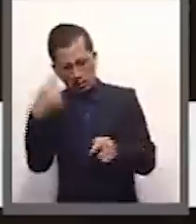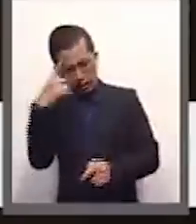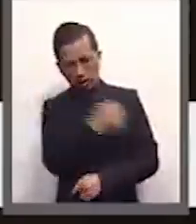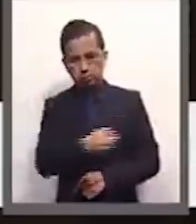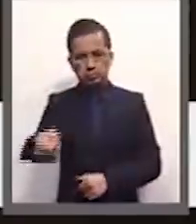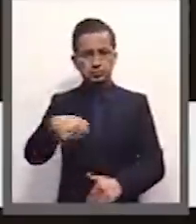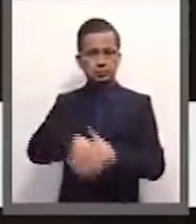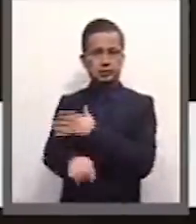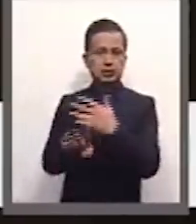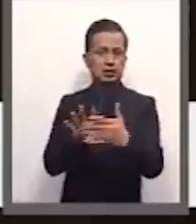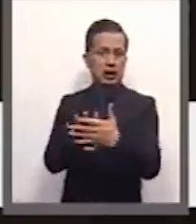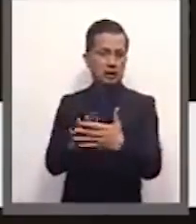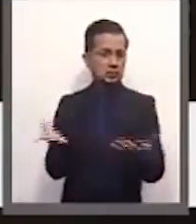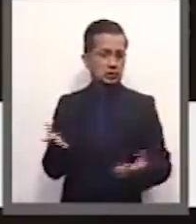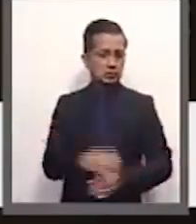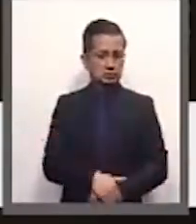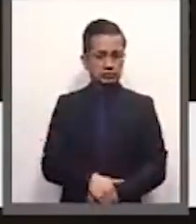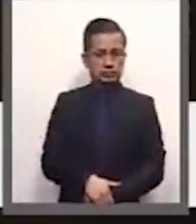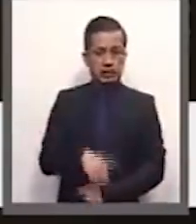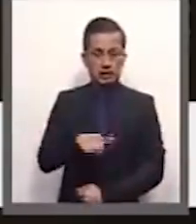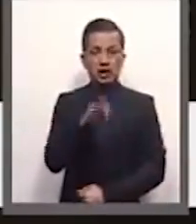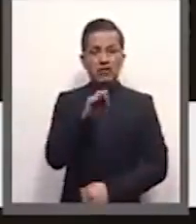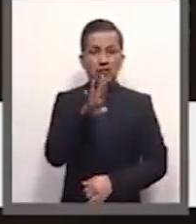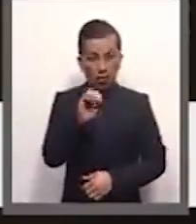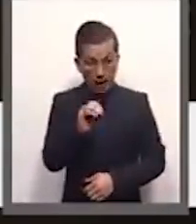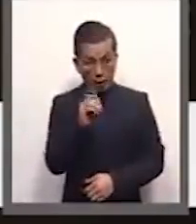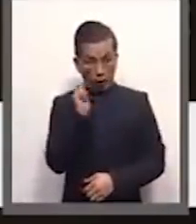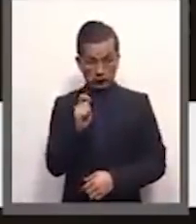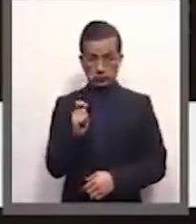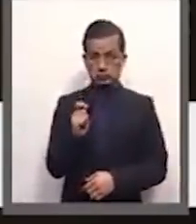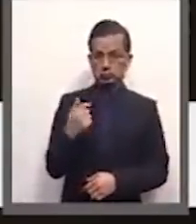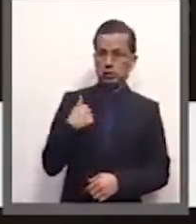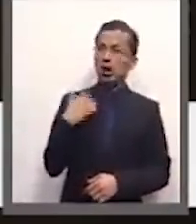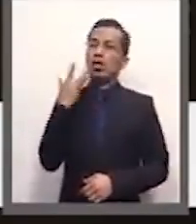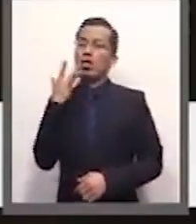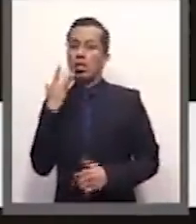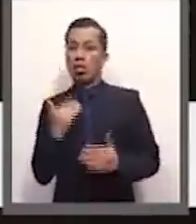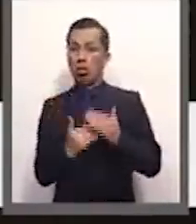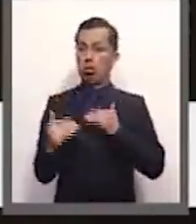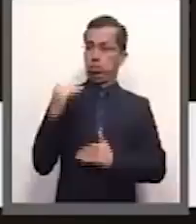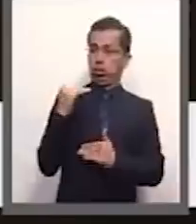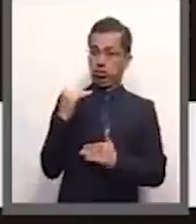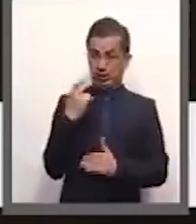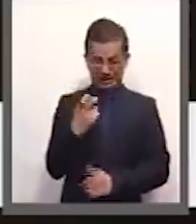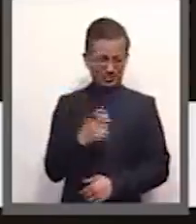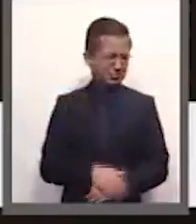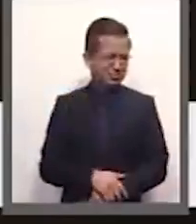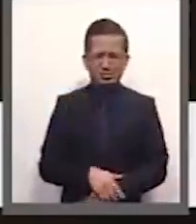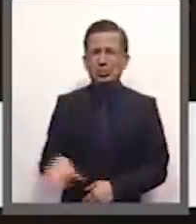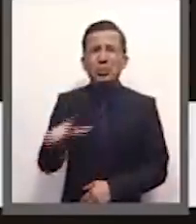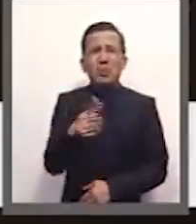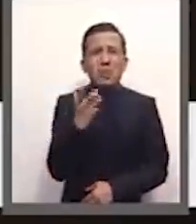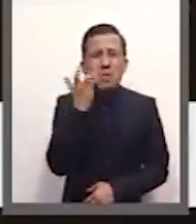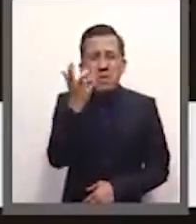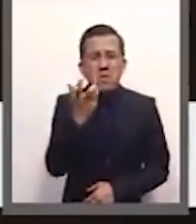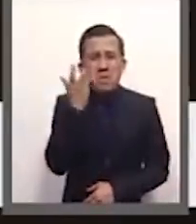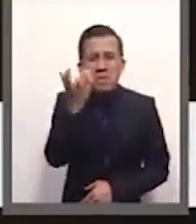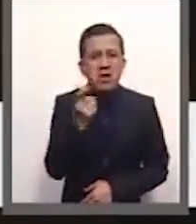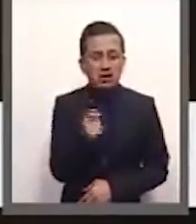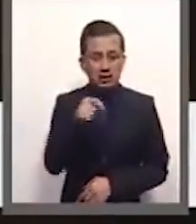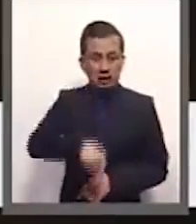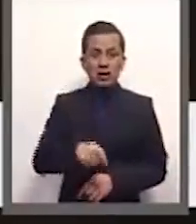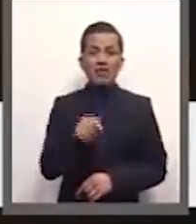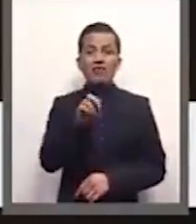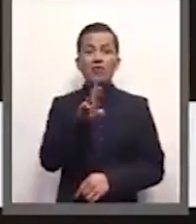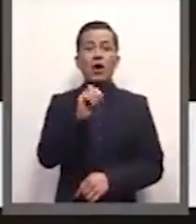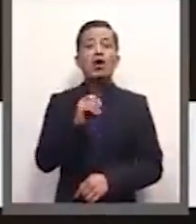no es un privilegio, se ha hablado aquí con demagogia. El fuero es una protección frente a la arbitrariedad